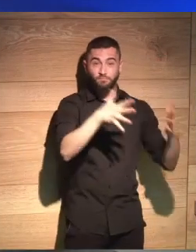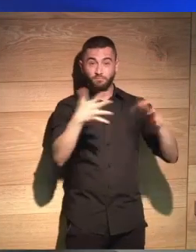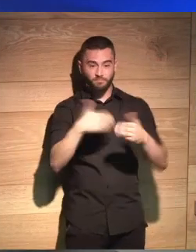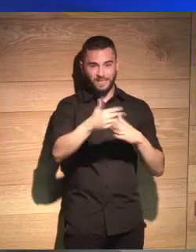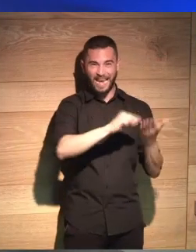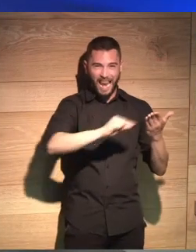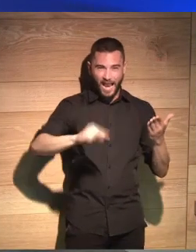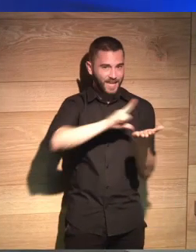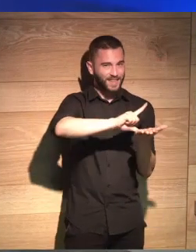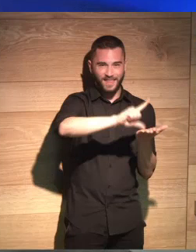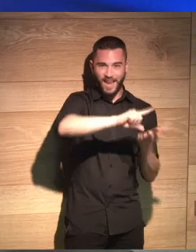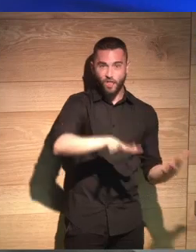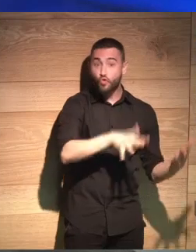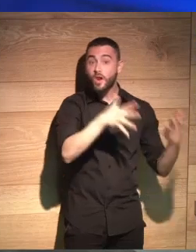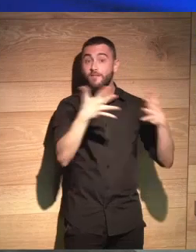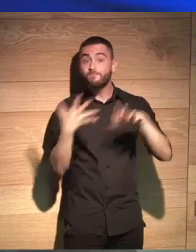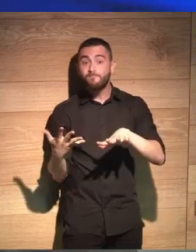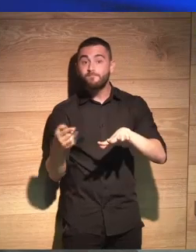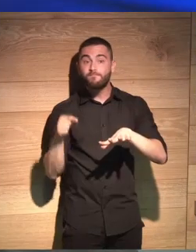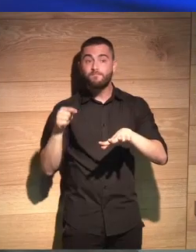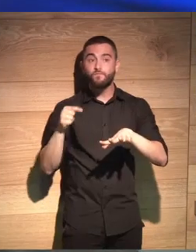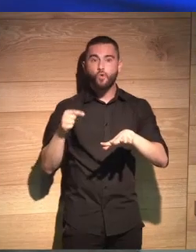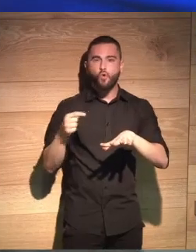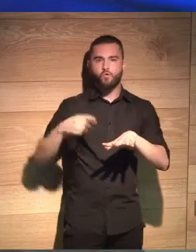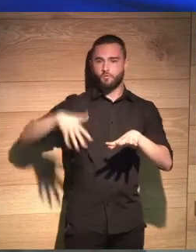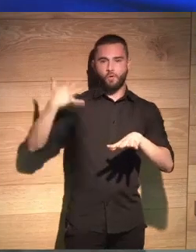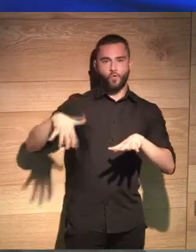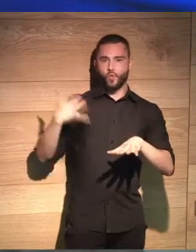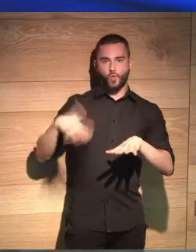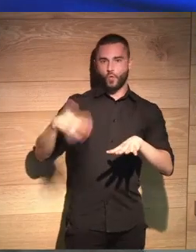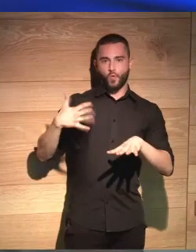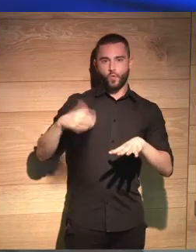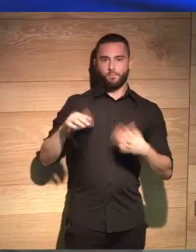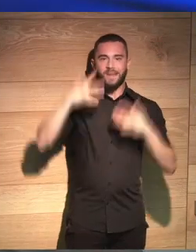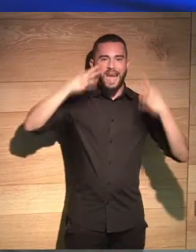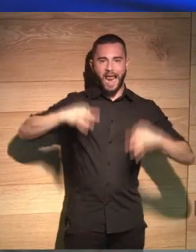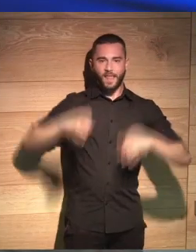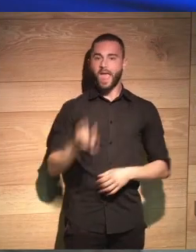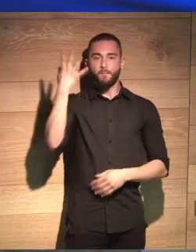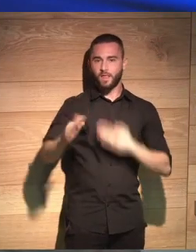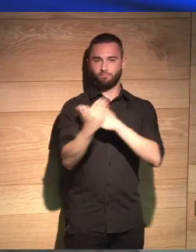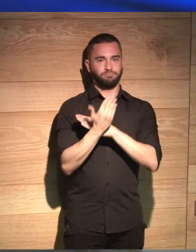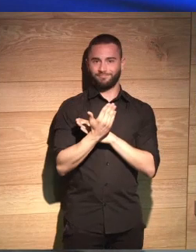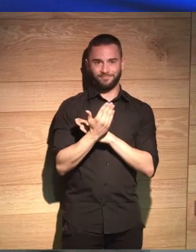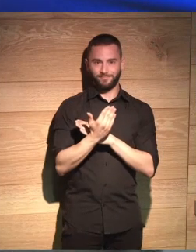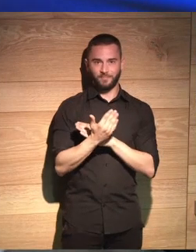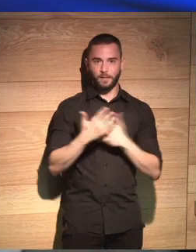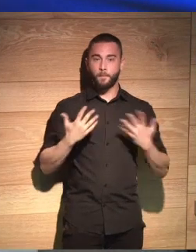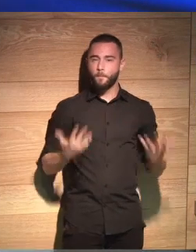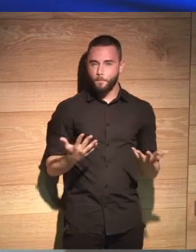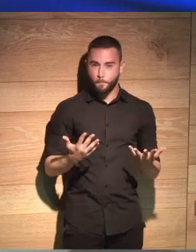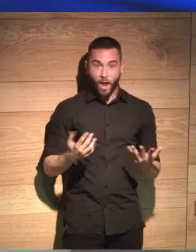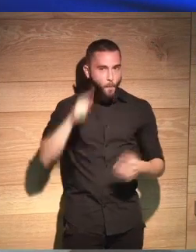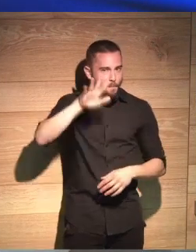la escritura, de la literatura, un trampantojo, mostrándonos una realidad inventada, pero